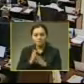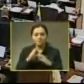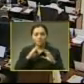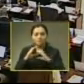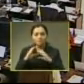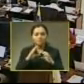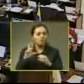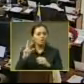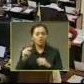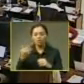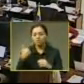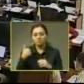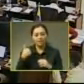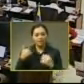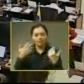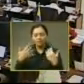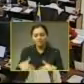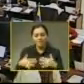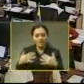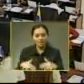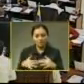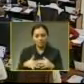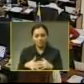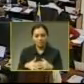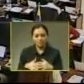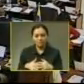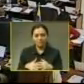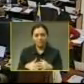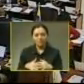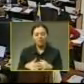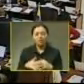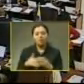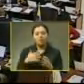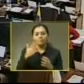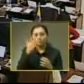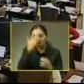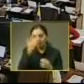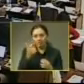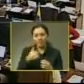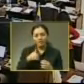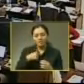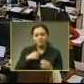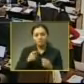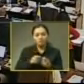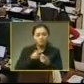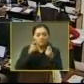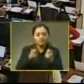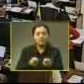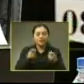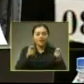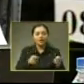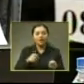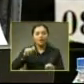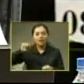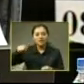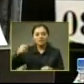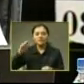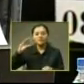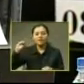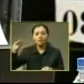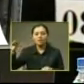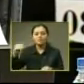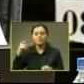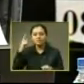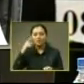que no tengan miedo, porque no es que se les va a quitar las frecuencias a quienes se han hecho un proceso